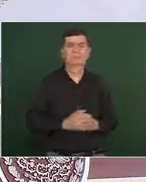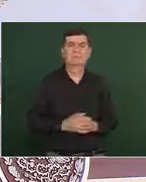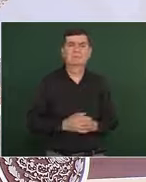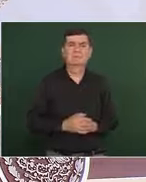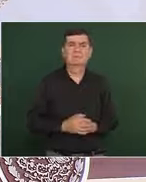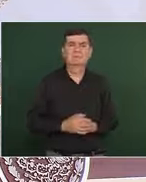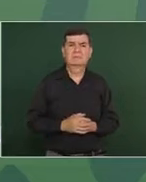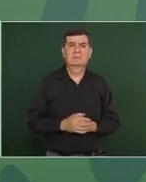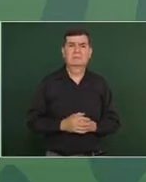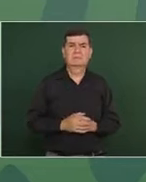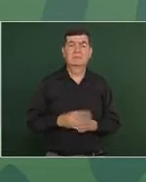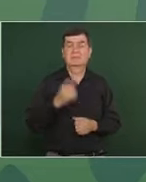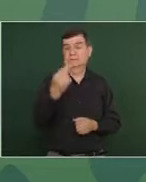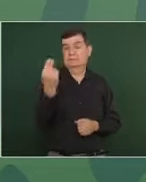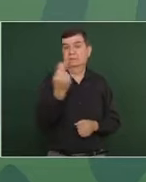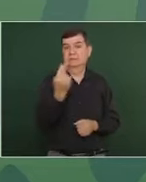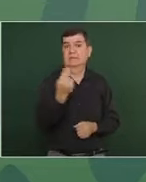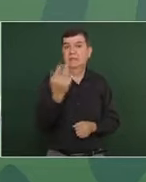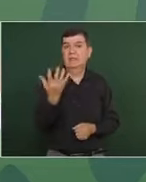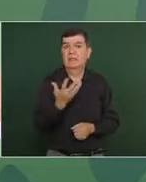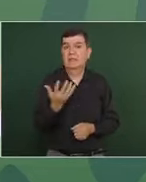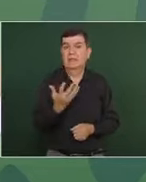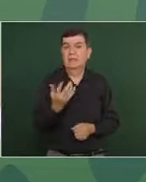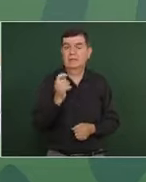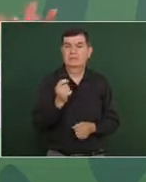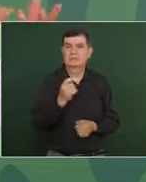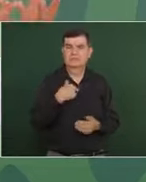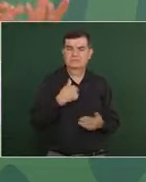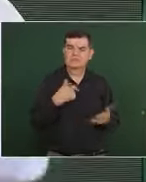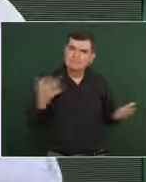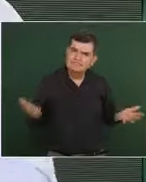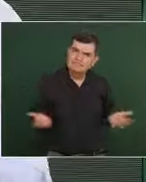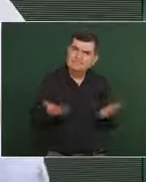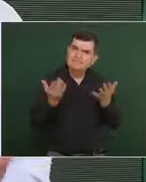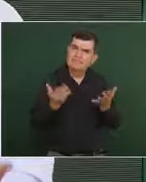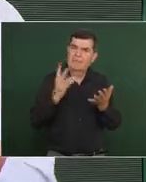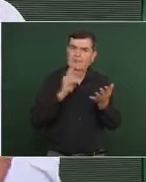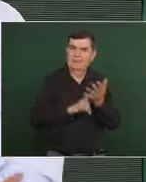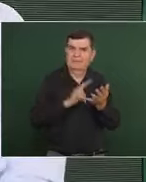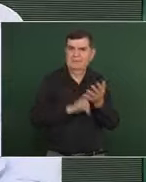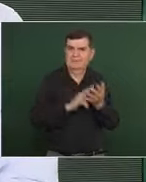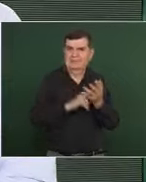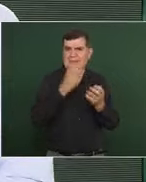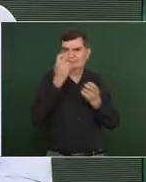Entonces, lo que tenemos que hacer es exaltar esos valores. Antes,